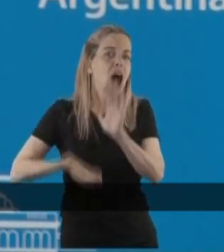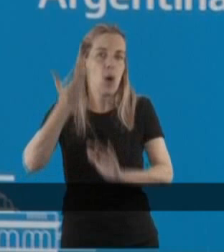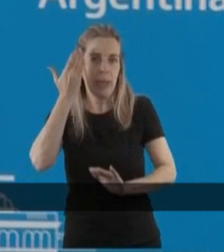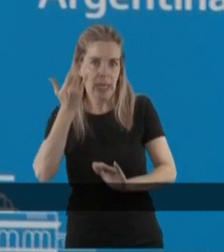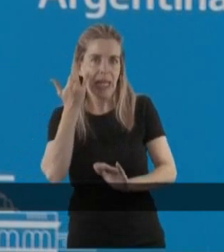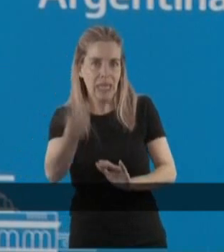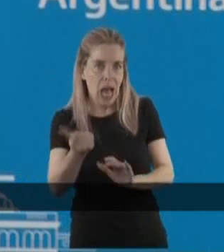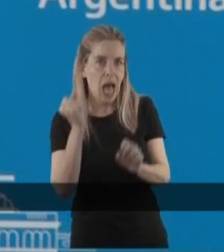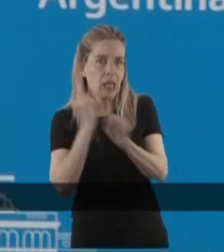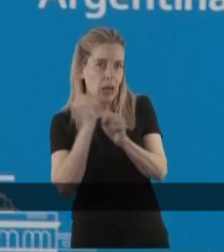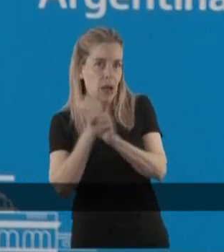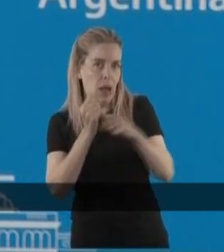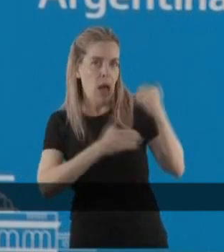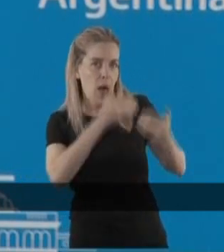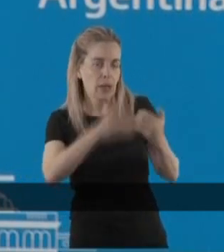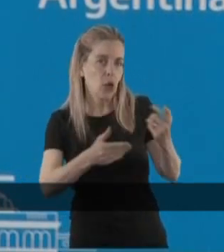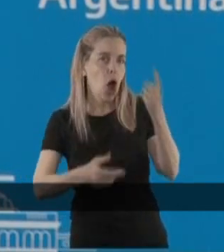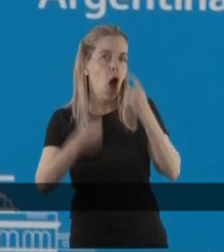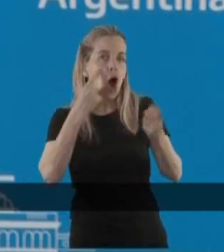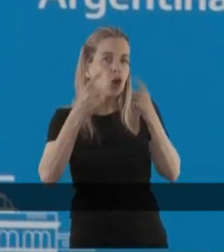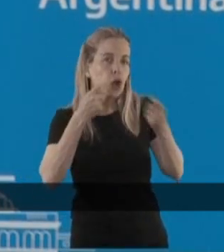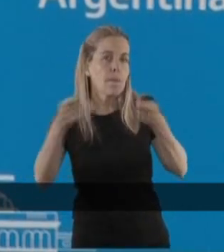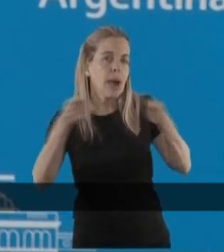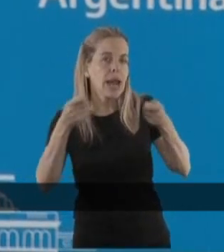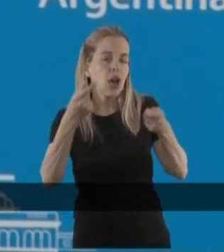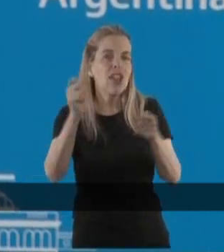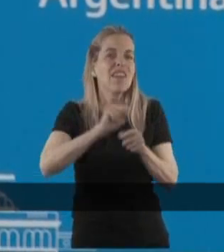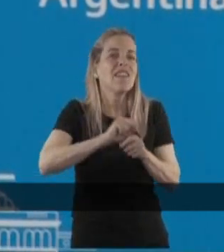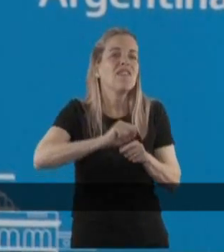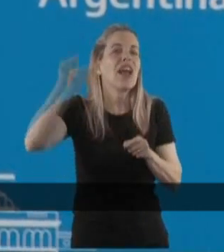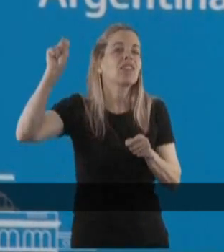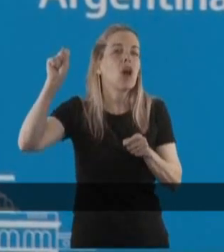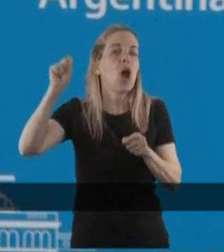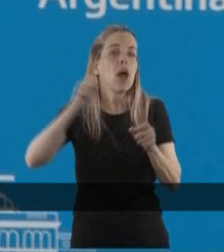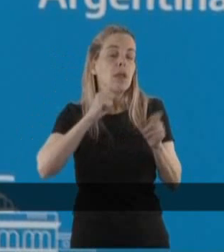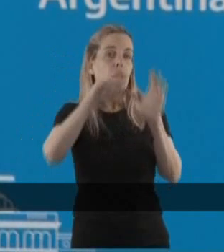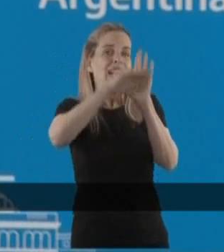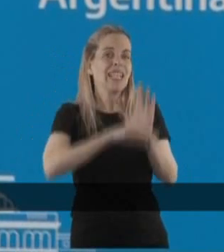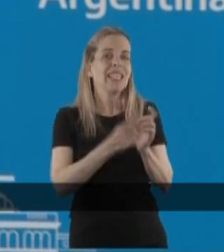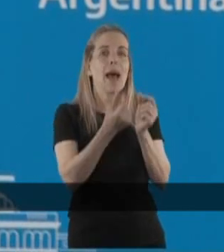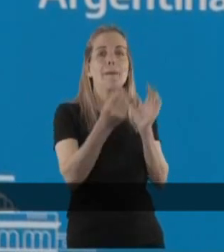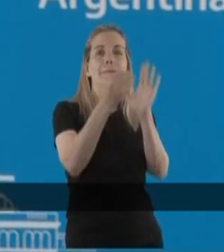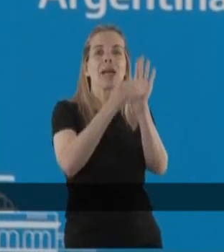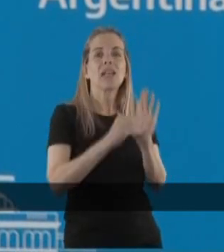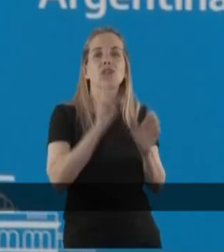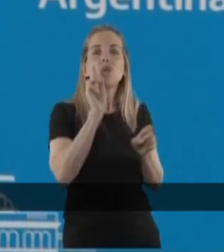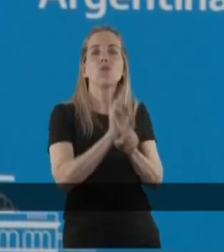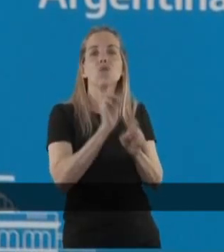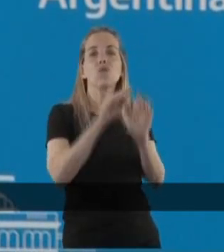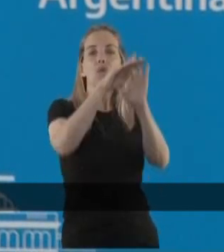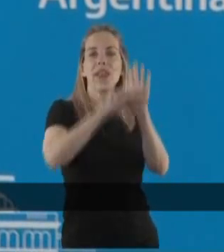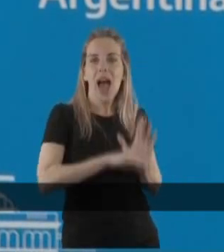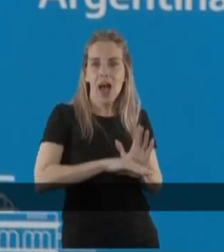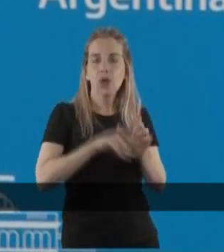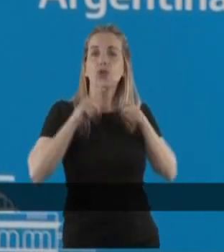Hemos trabajado y avanzado sobre el control de la inflación en cuanto a los precios cuidados y a los consumos en supermercados.